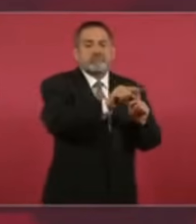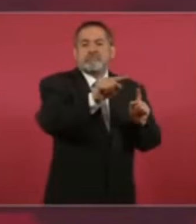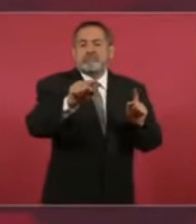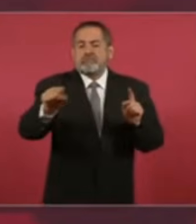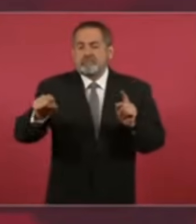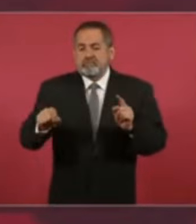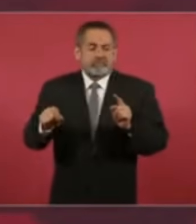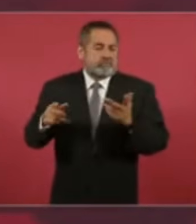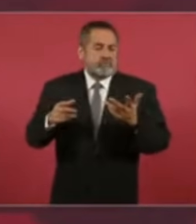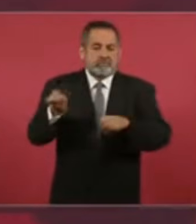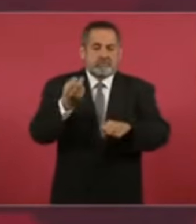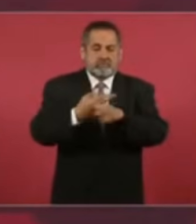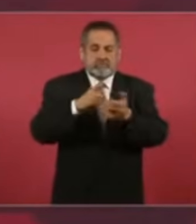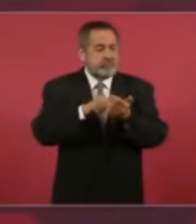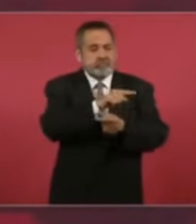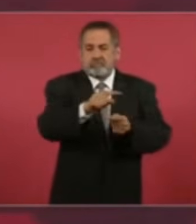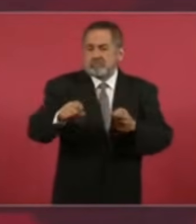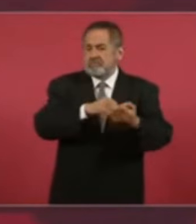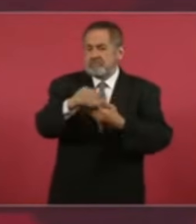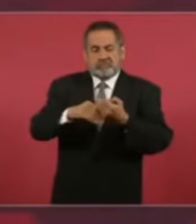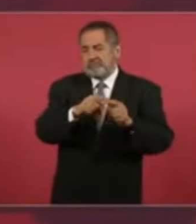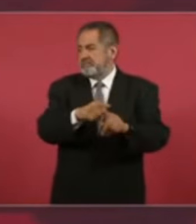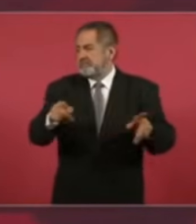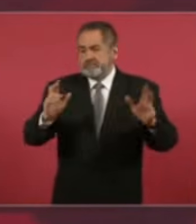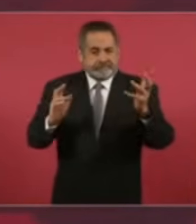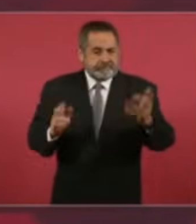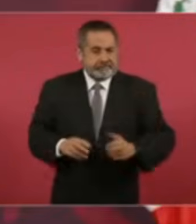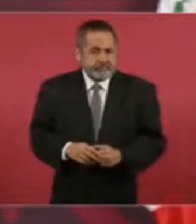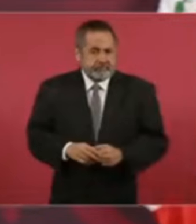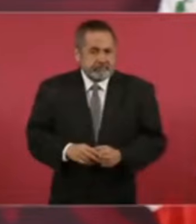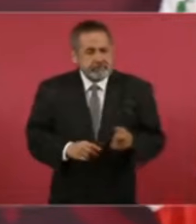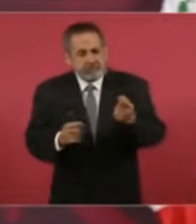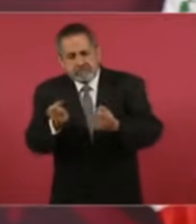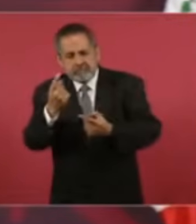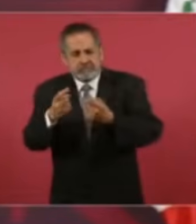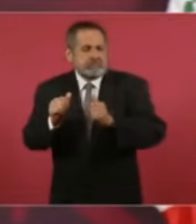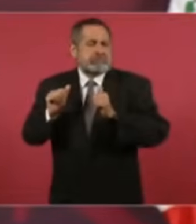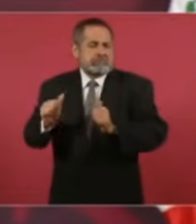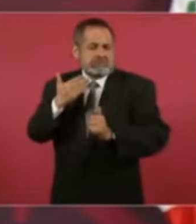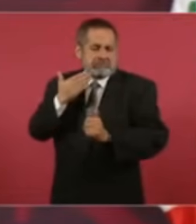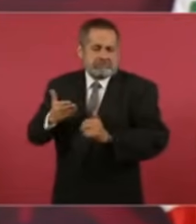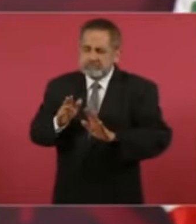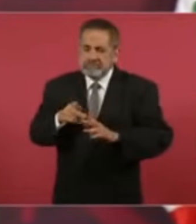en todas, casi. Algunas se salvaron.